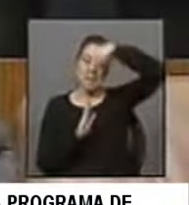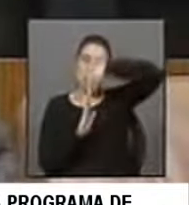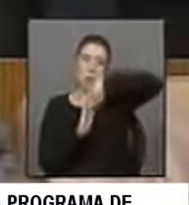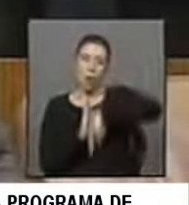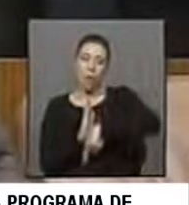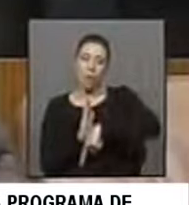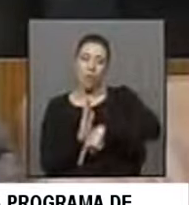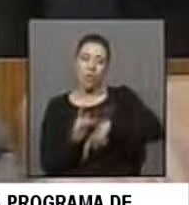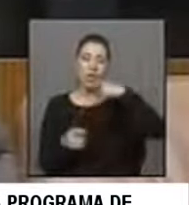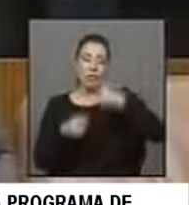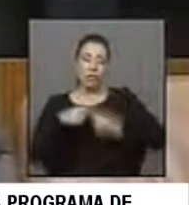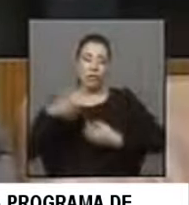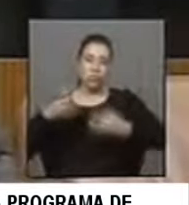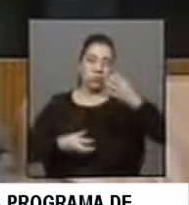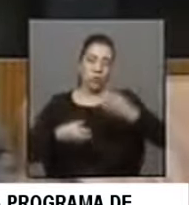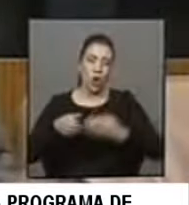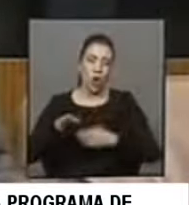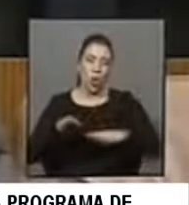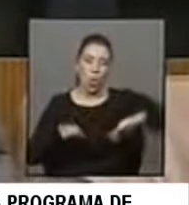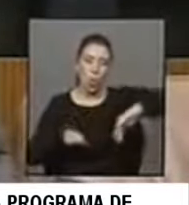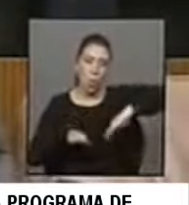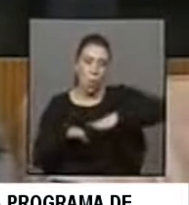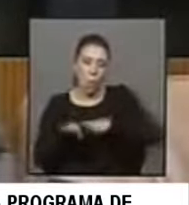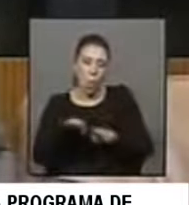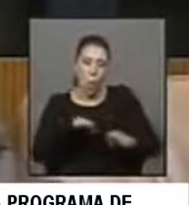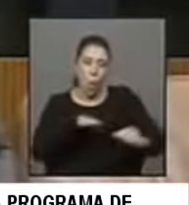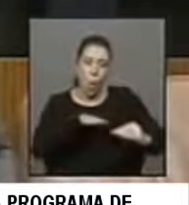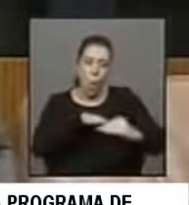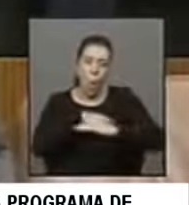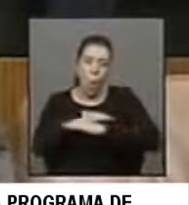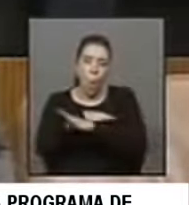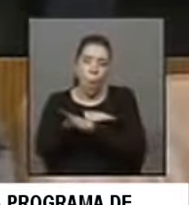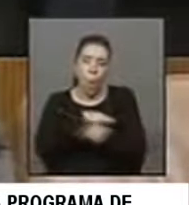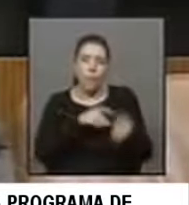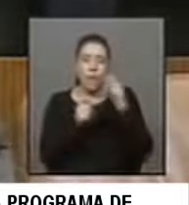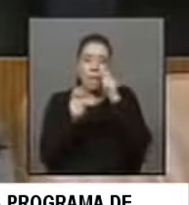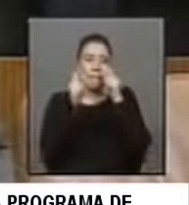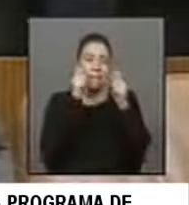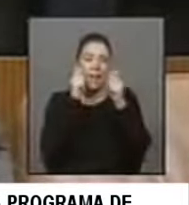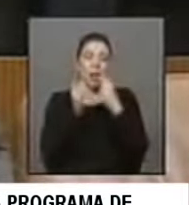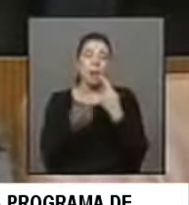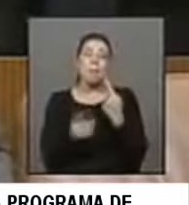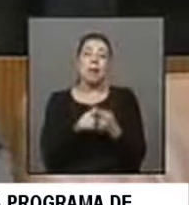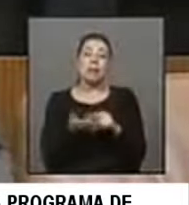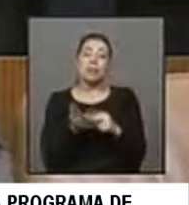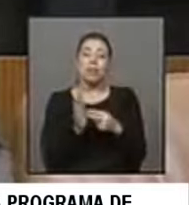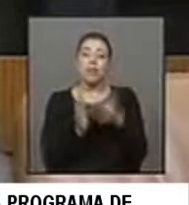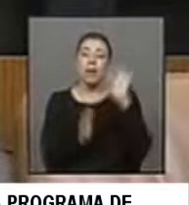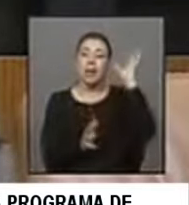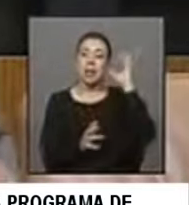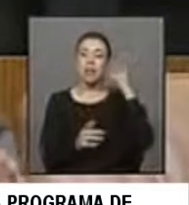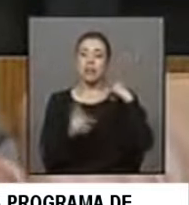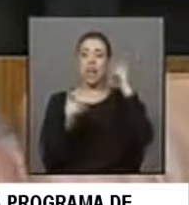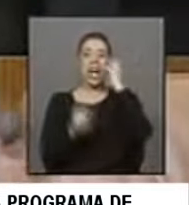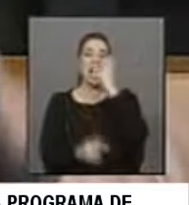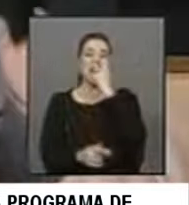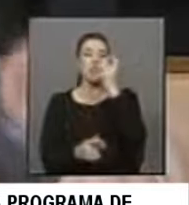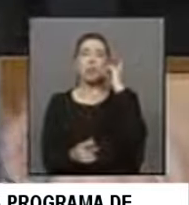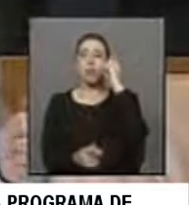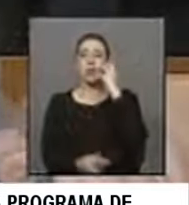un despeñadero, curvas muy cerradas y peligrosas, sumado a las condiciones climáticas. Estoy gritando porque hay muchos boches, pero no